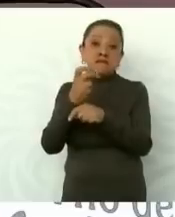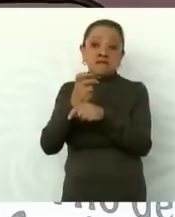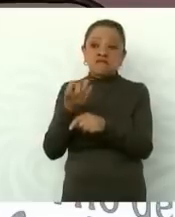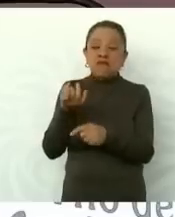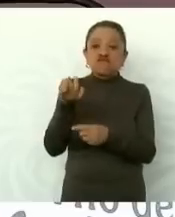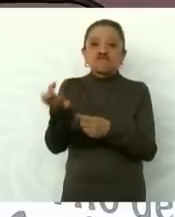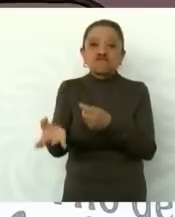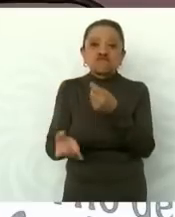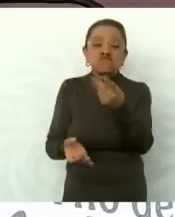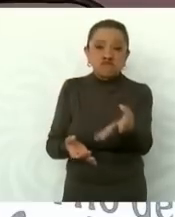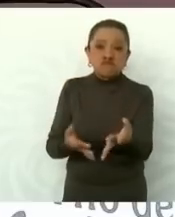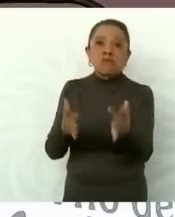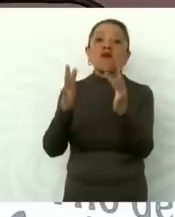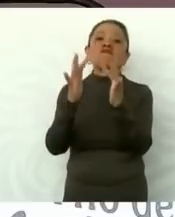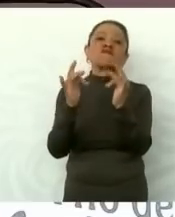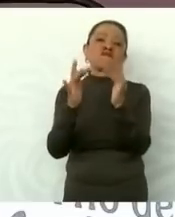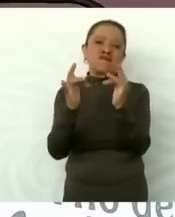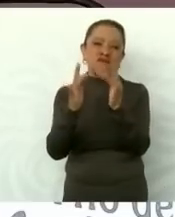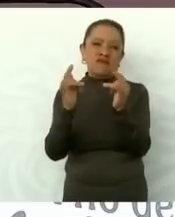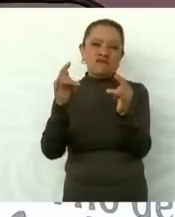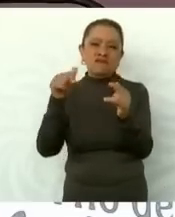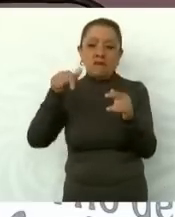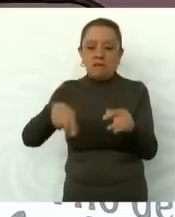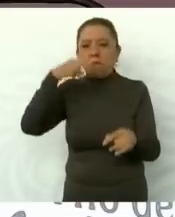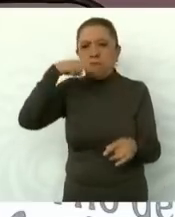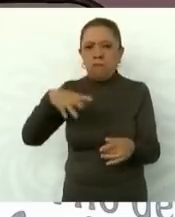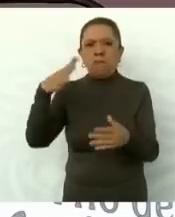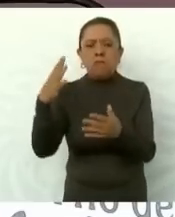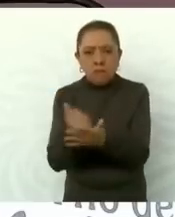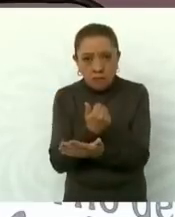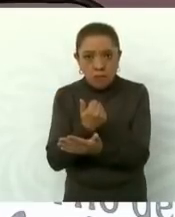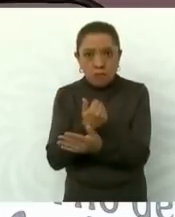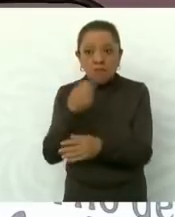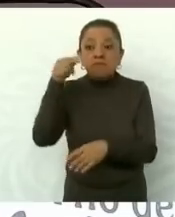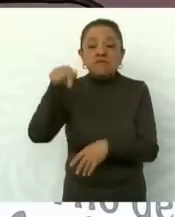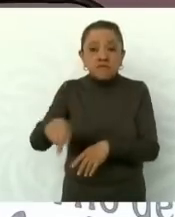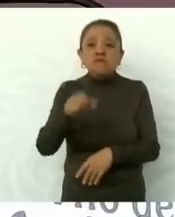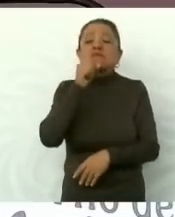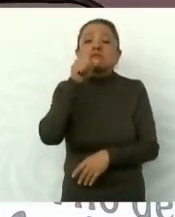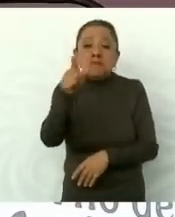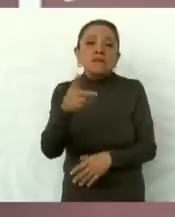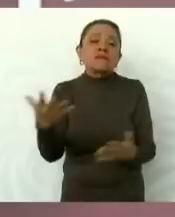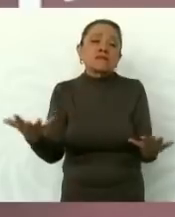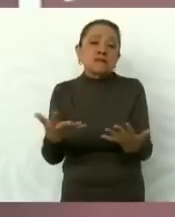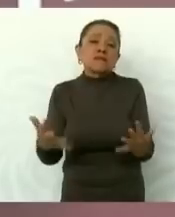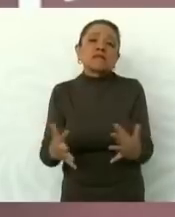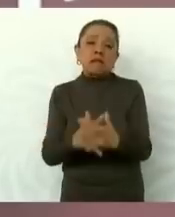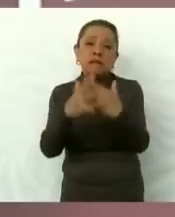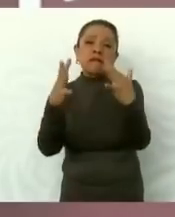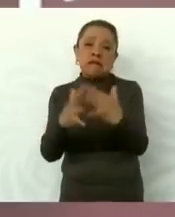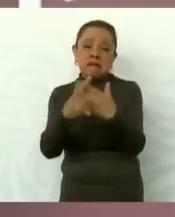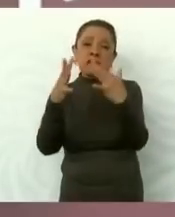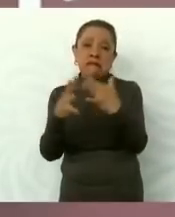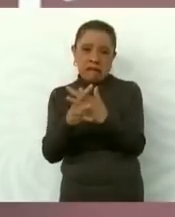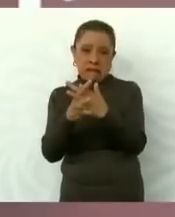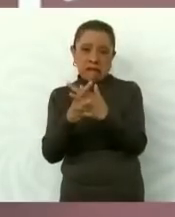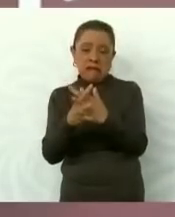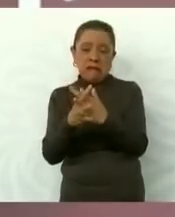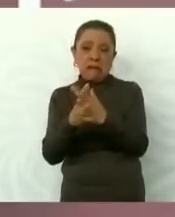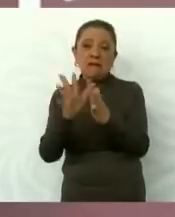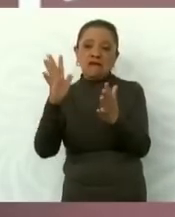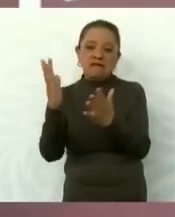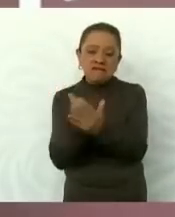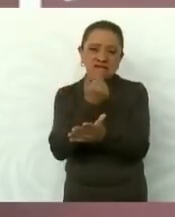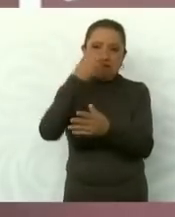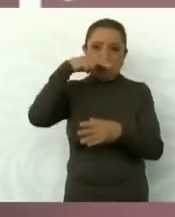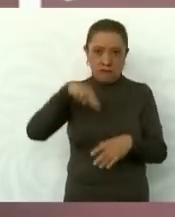transformación que también llevó guerra, pero construyó un nuevo régimen para México. Y después la tercera transformación,